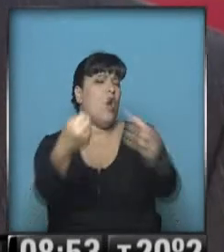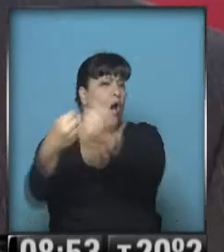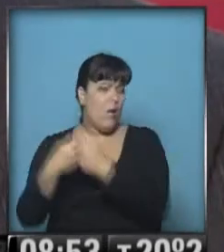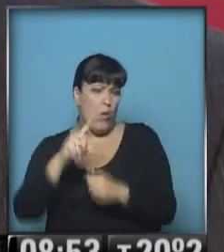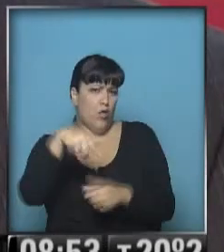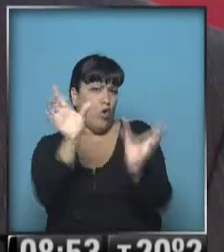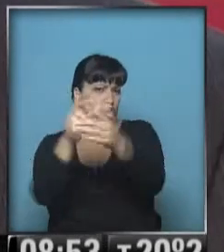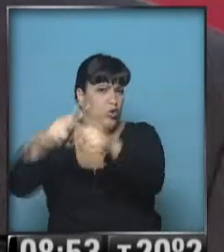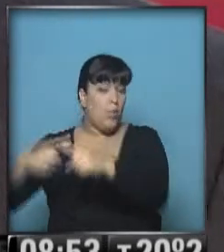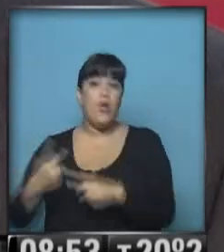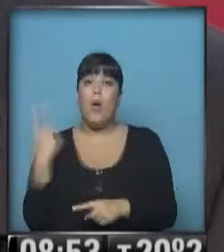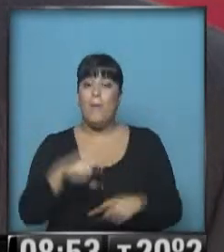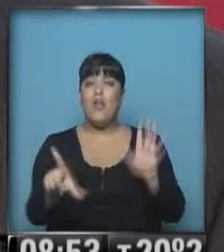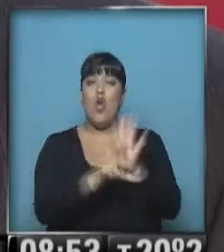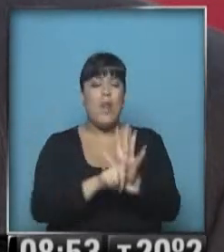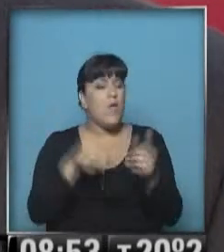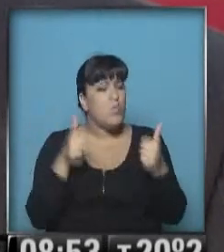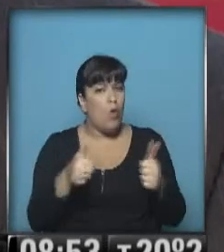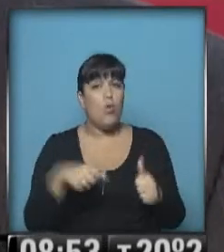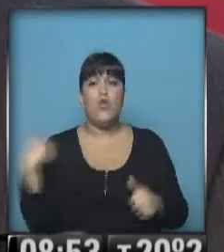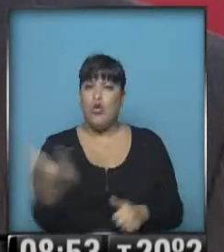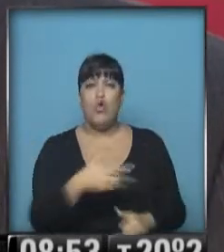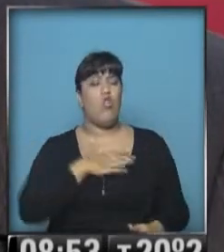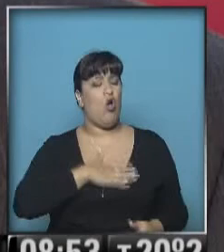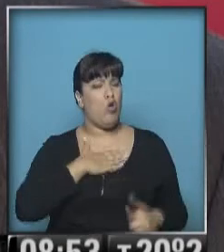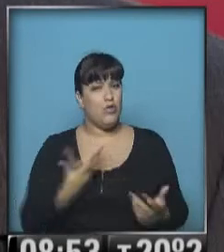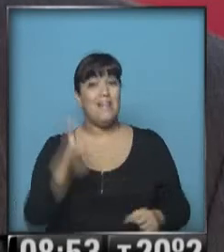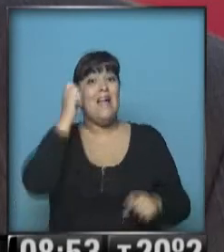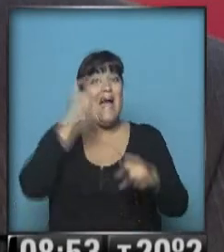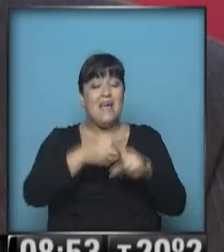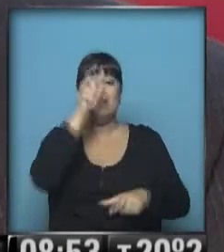pero una muy buena ley que ha sido festejada por todos los ex trabajadores